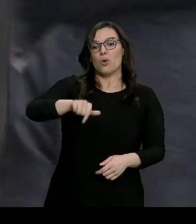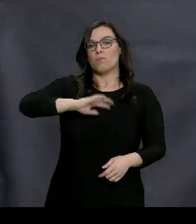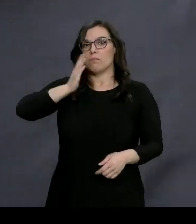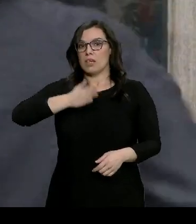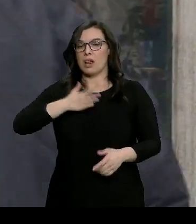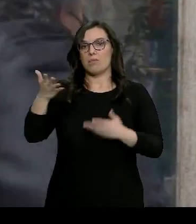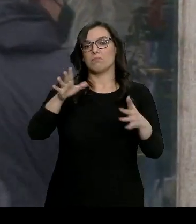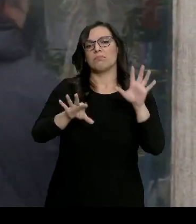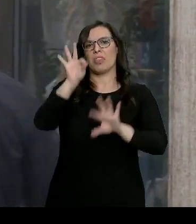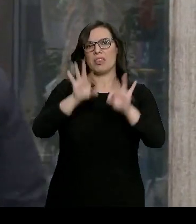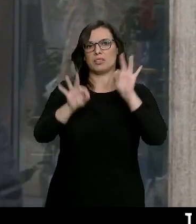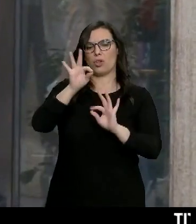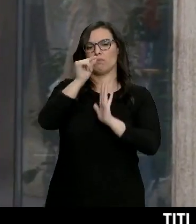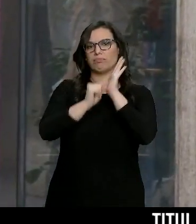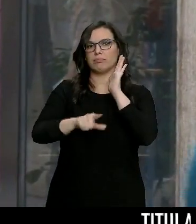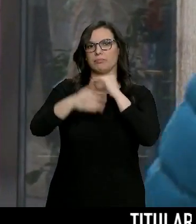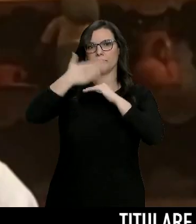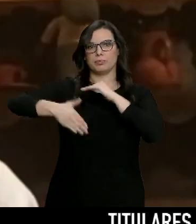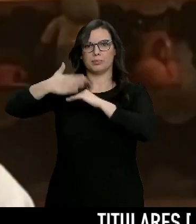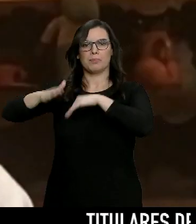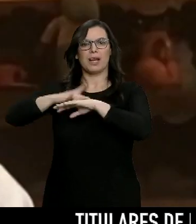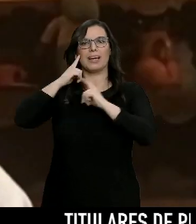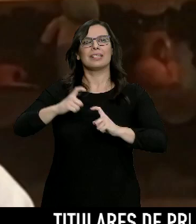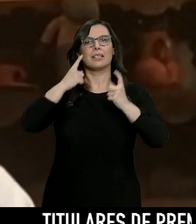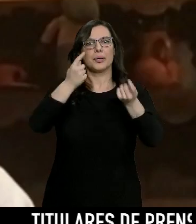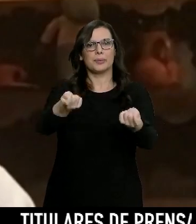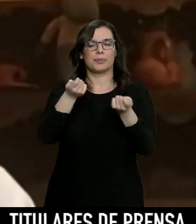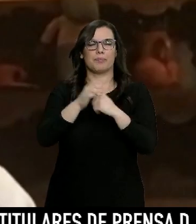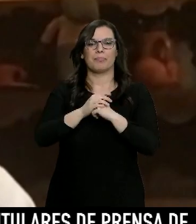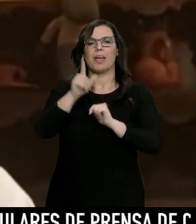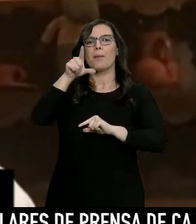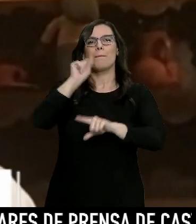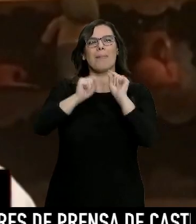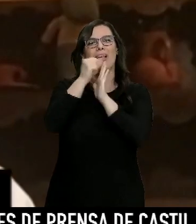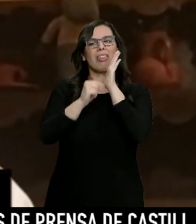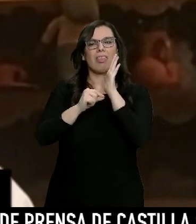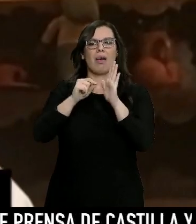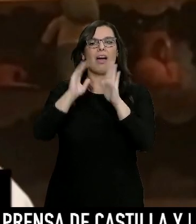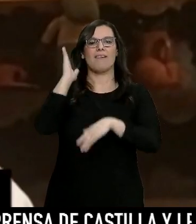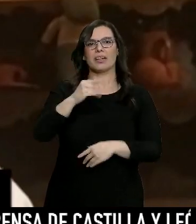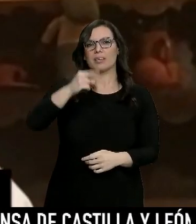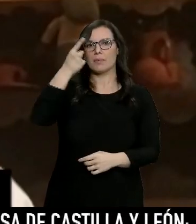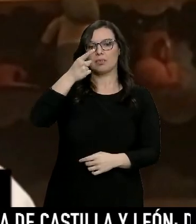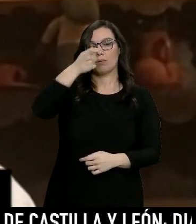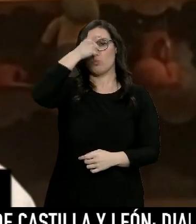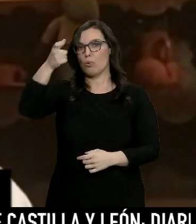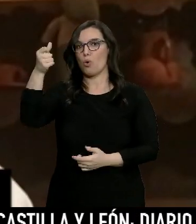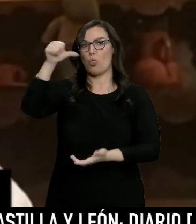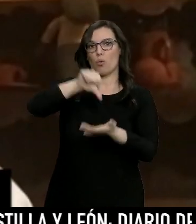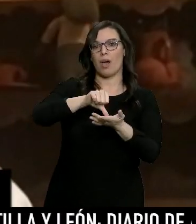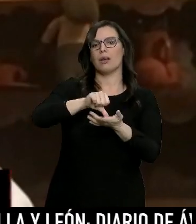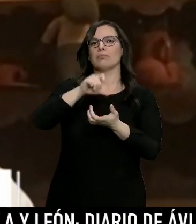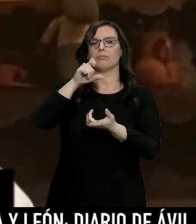Junta concretará nuevas medidas para intentar atajar la pandemia. Van a afectar sobre todo a aquellas poblaciones que tienen una incidencia